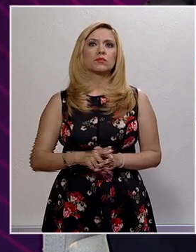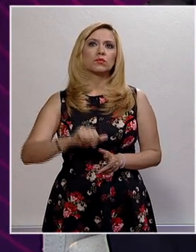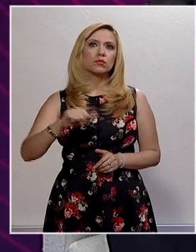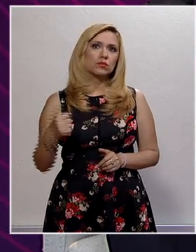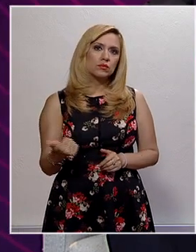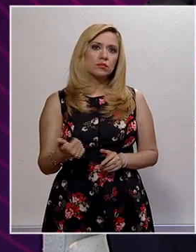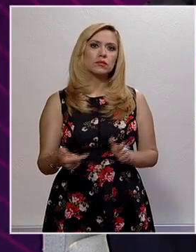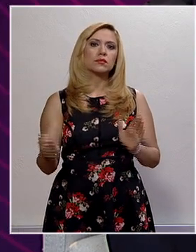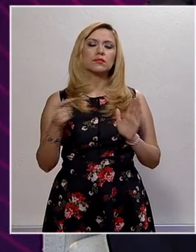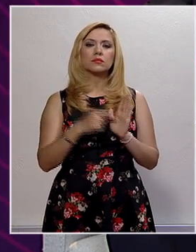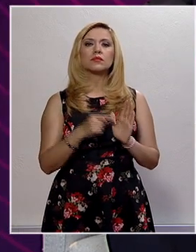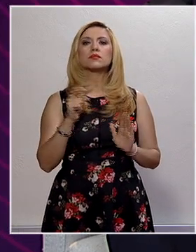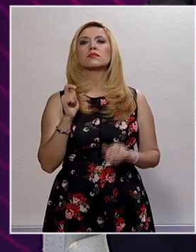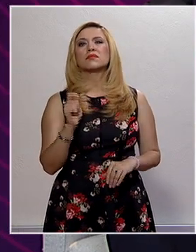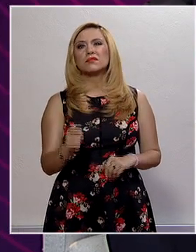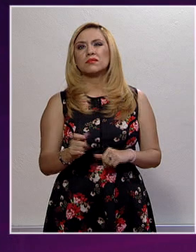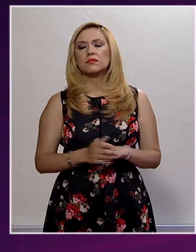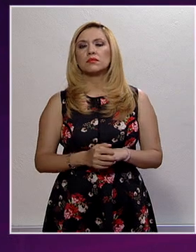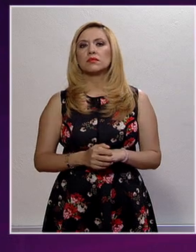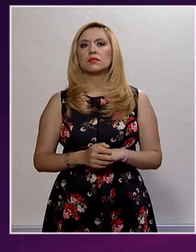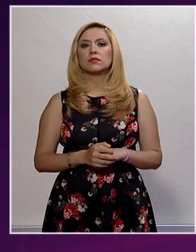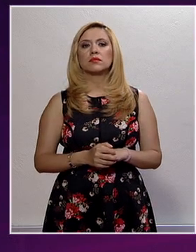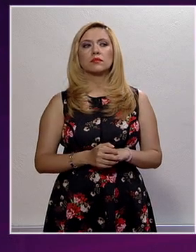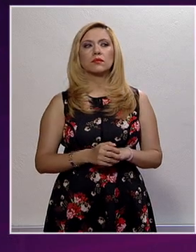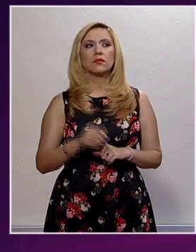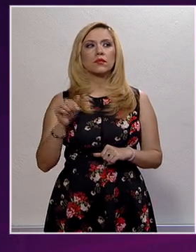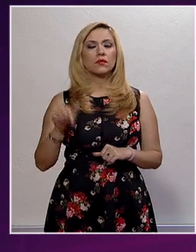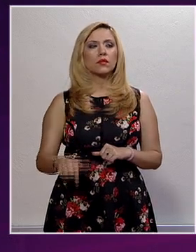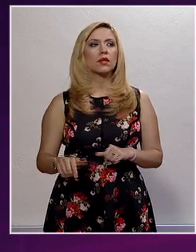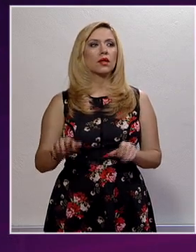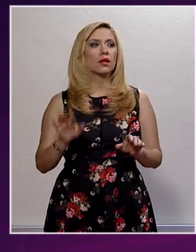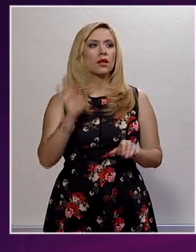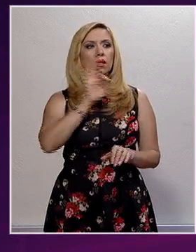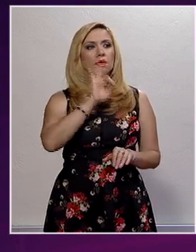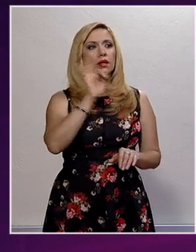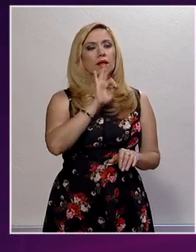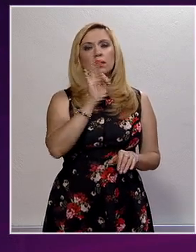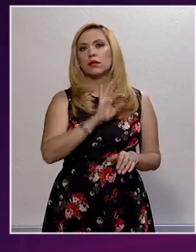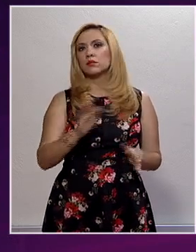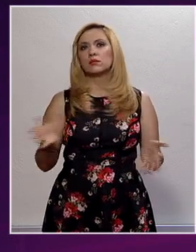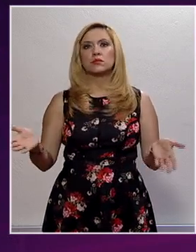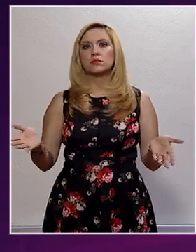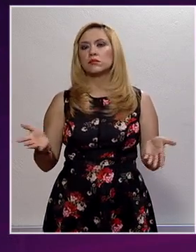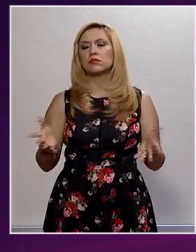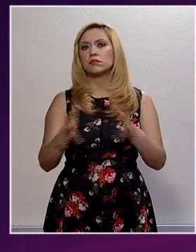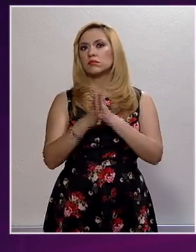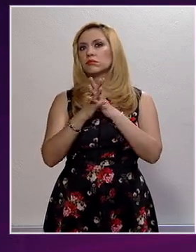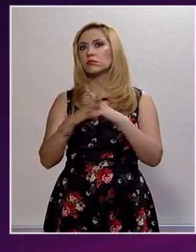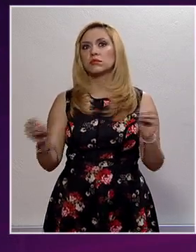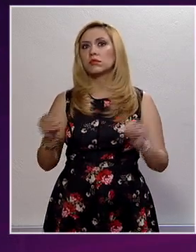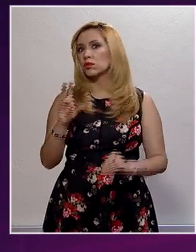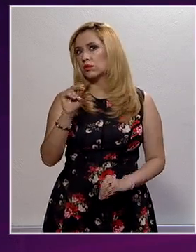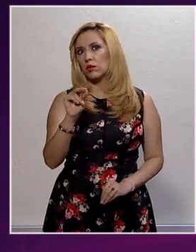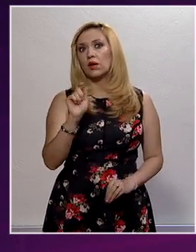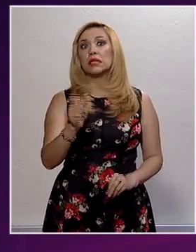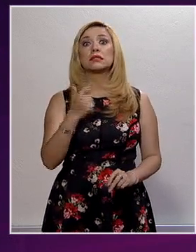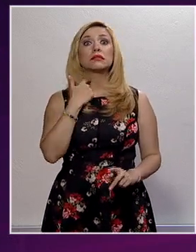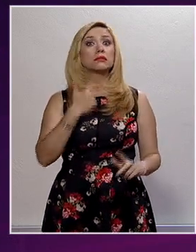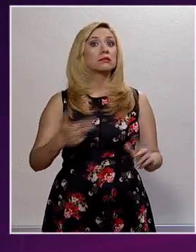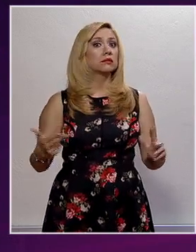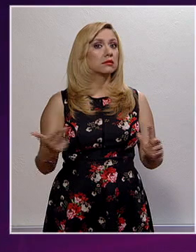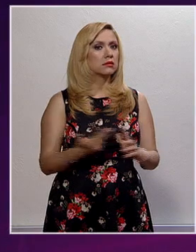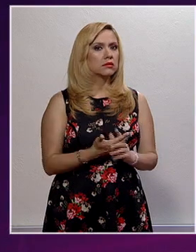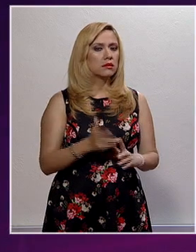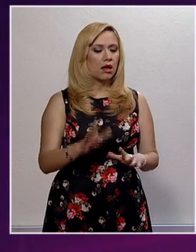Otro punto tiene que ver ya en el momento de que ya no es un tema de desaparición, sino ya de asesinato, porque